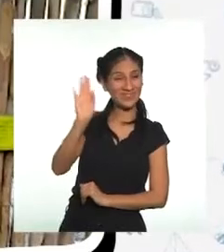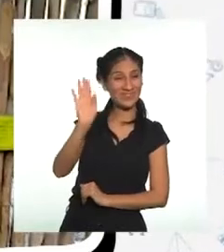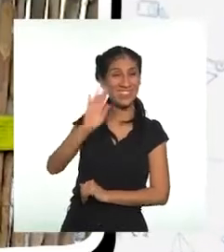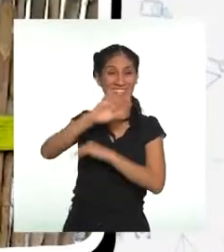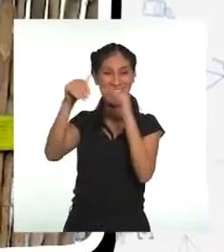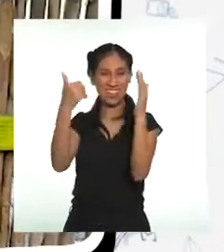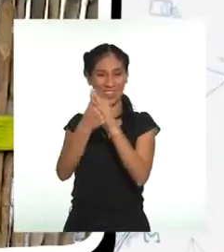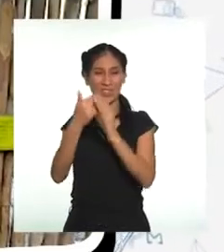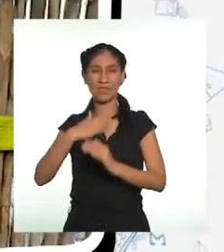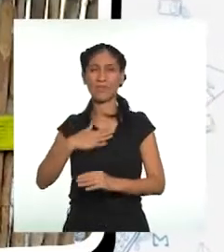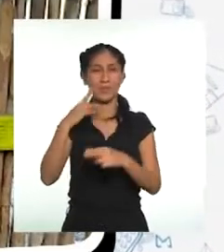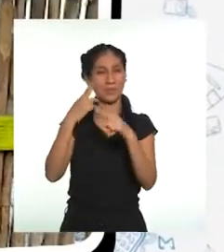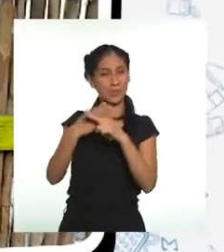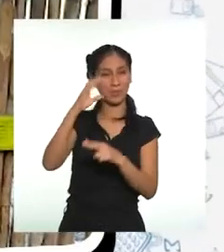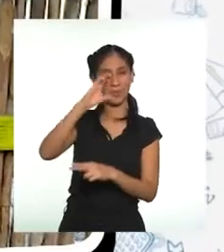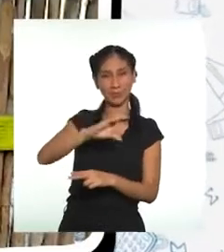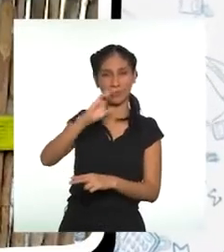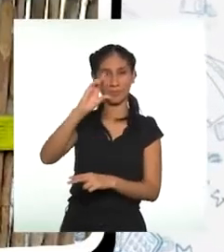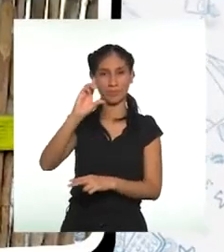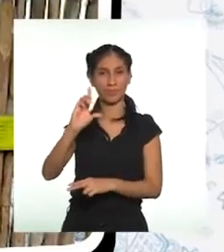Ari Maronijei,